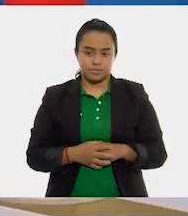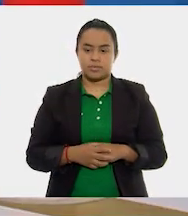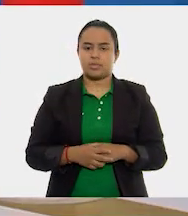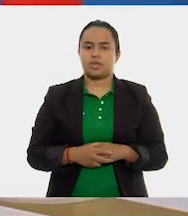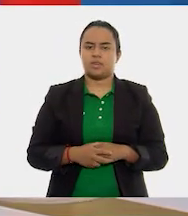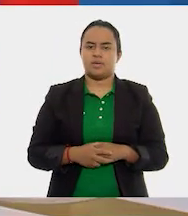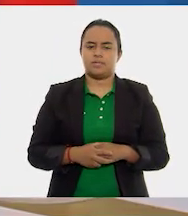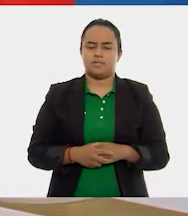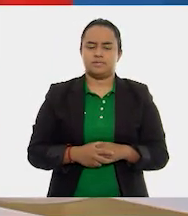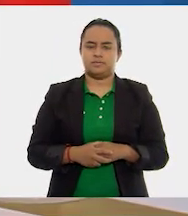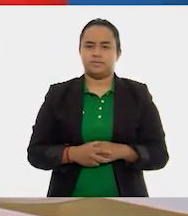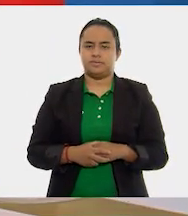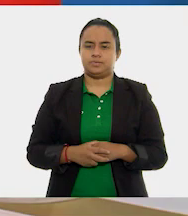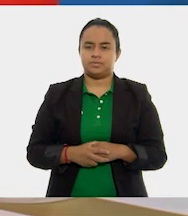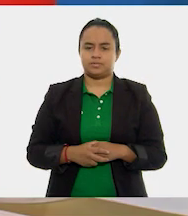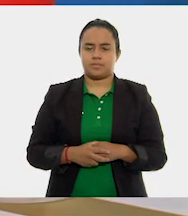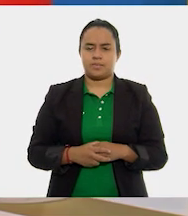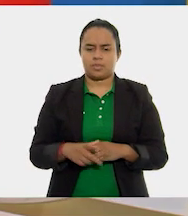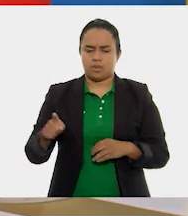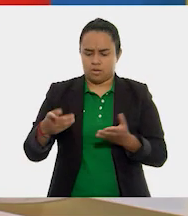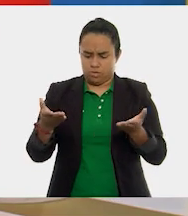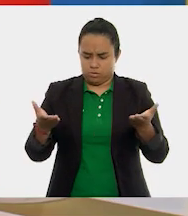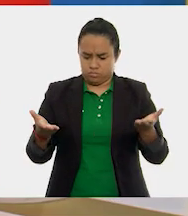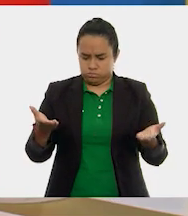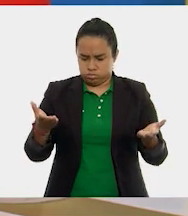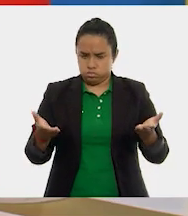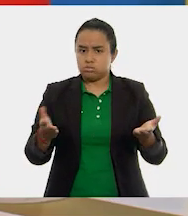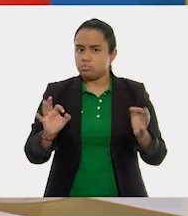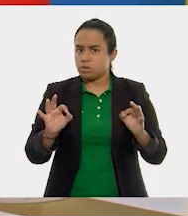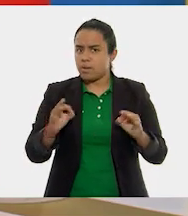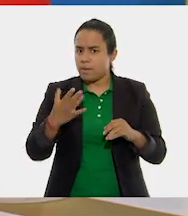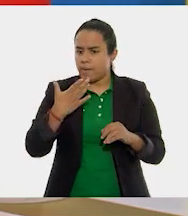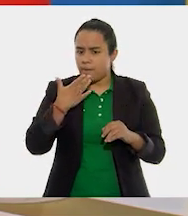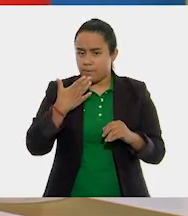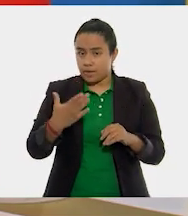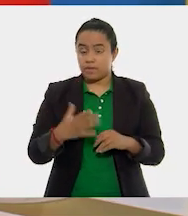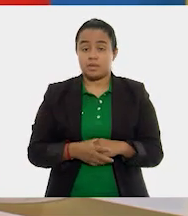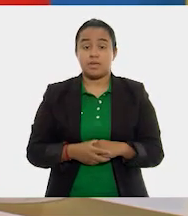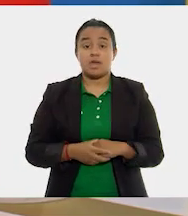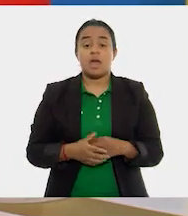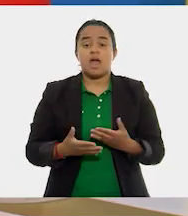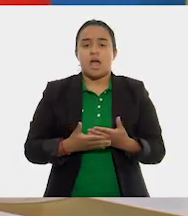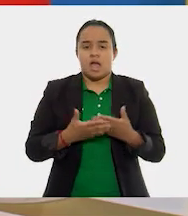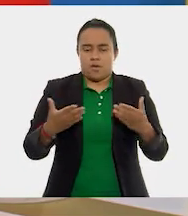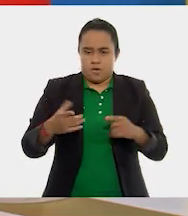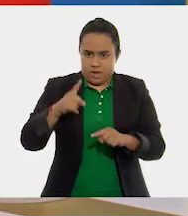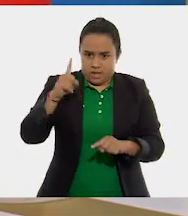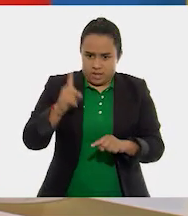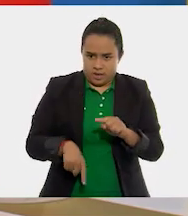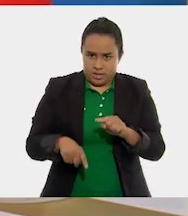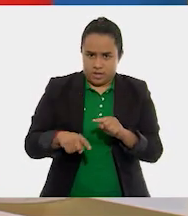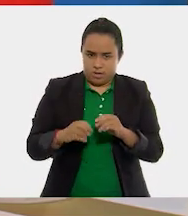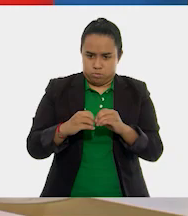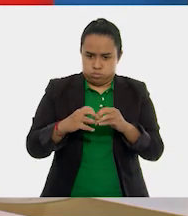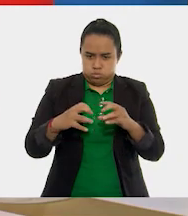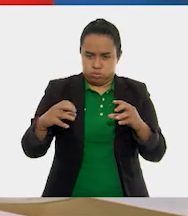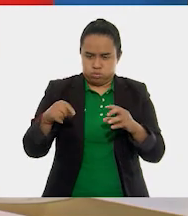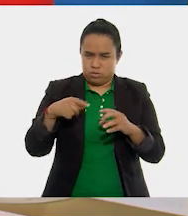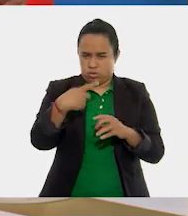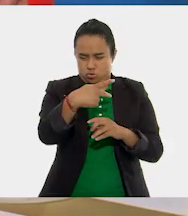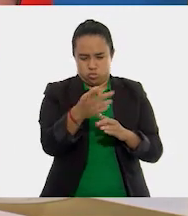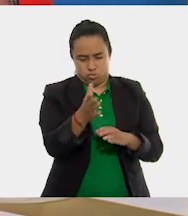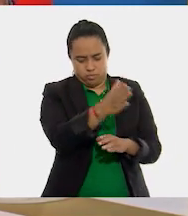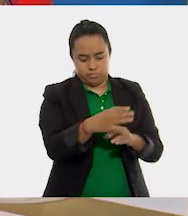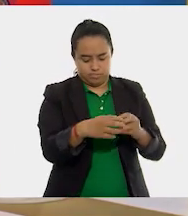como lo vemos, que la balanza está equilibrada. Ahora, vamos a retiramos el globo que tienes de tu